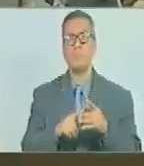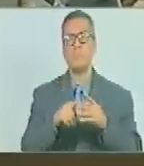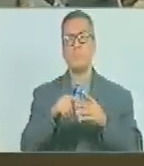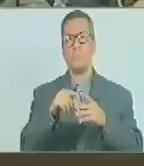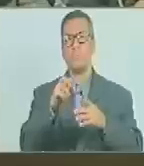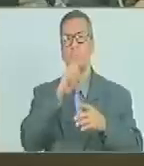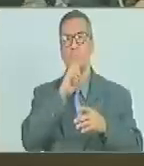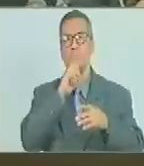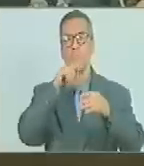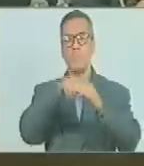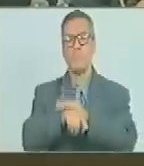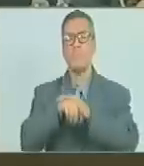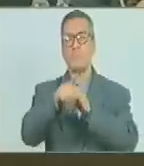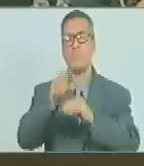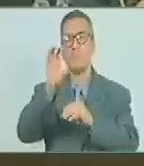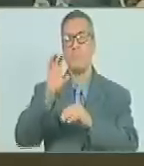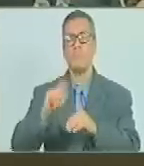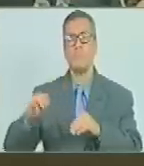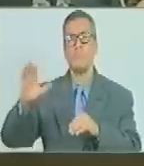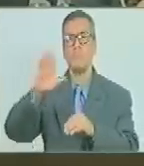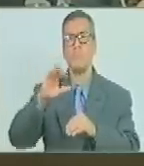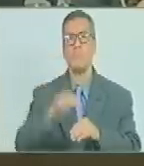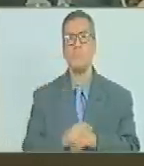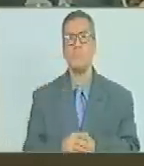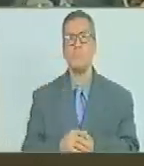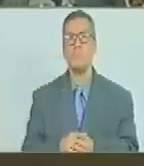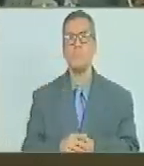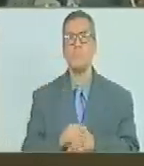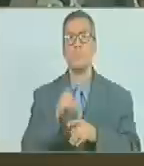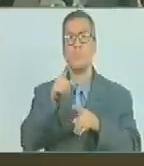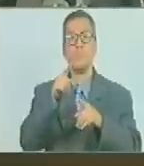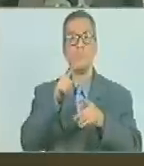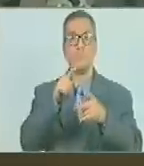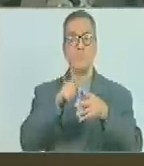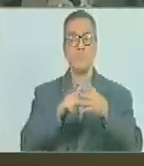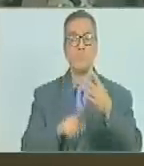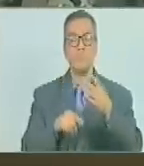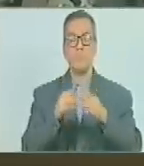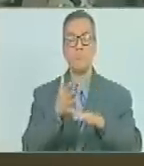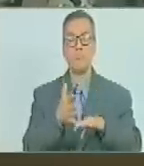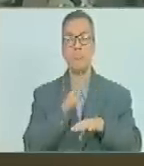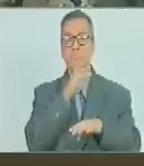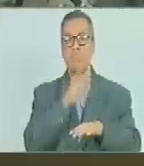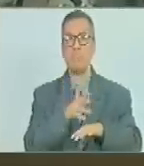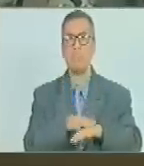orden interno de la patria. Pero hay cosas más graves.